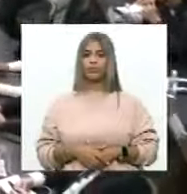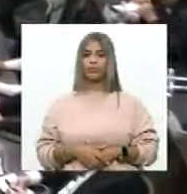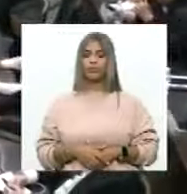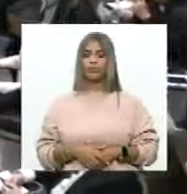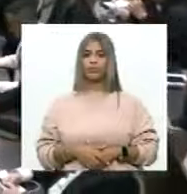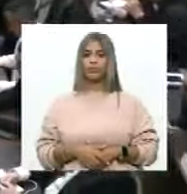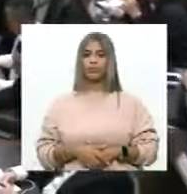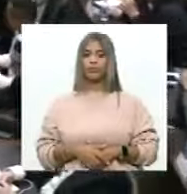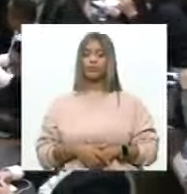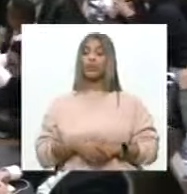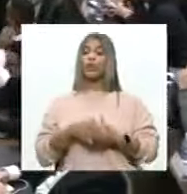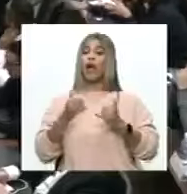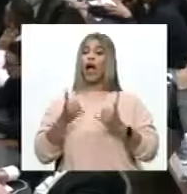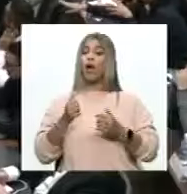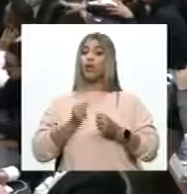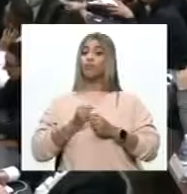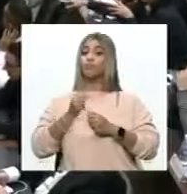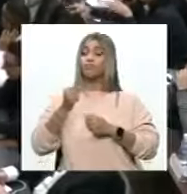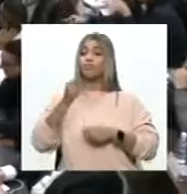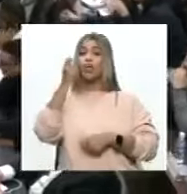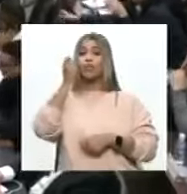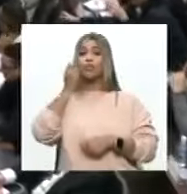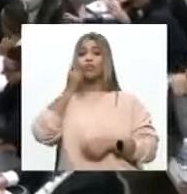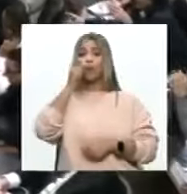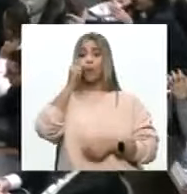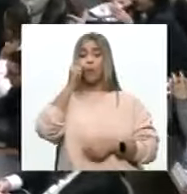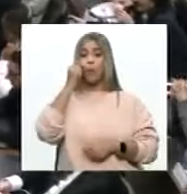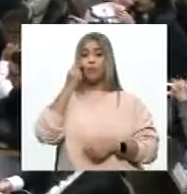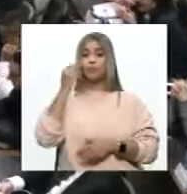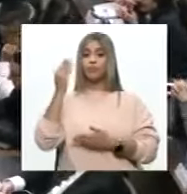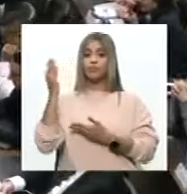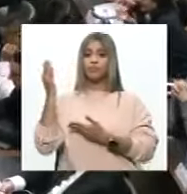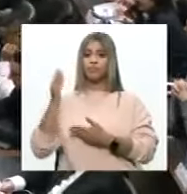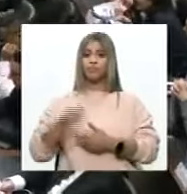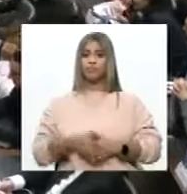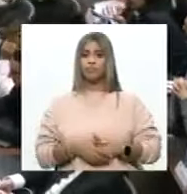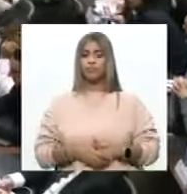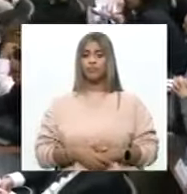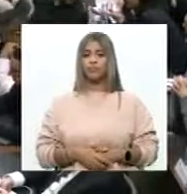Bien, voy a dejar en el derecho de palabra al diputado Luis Eduardo Martínez.